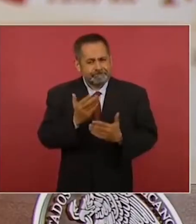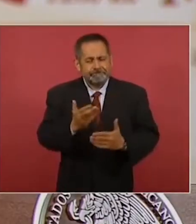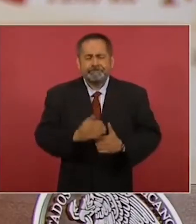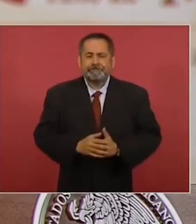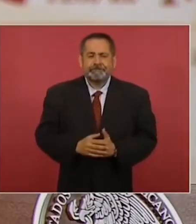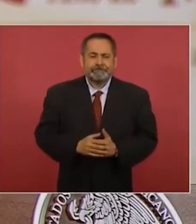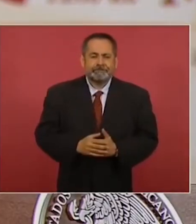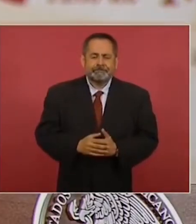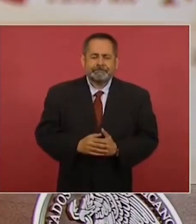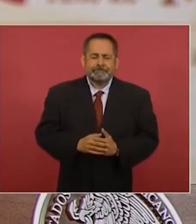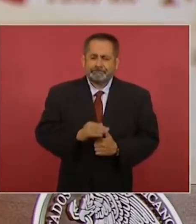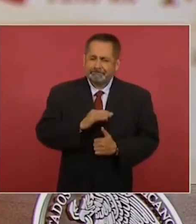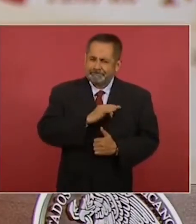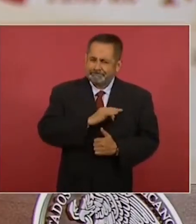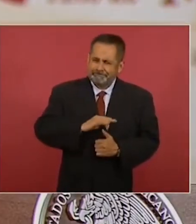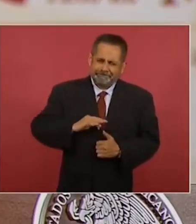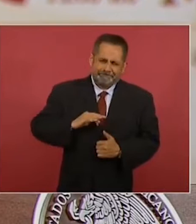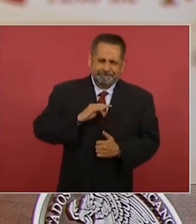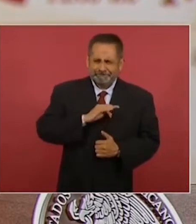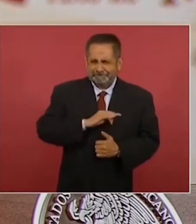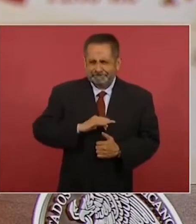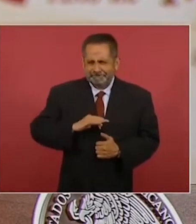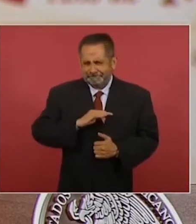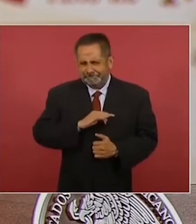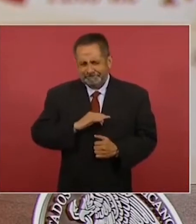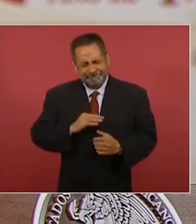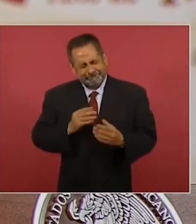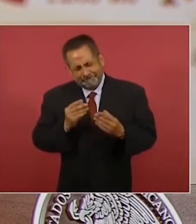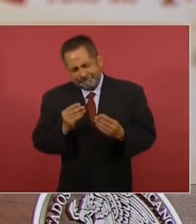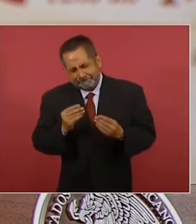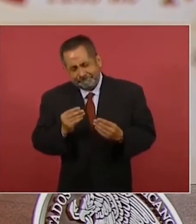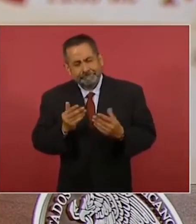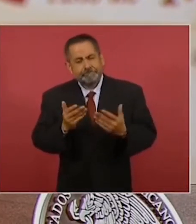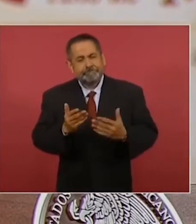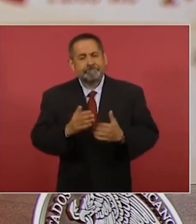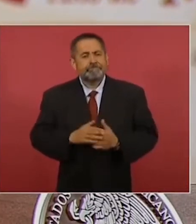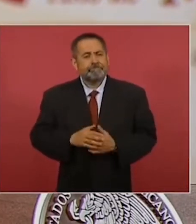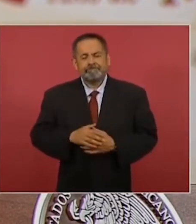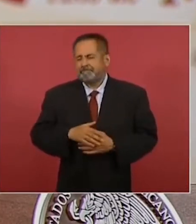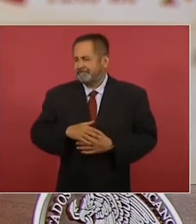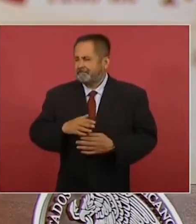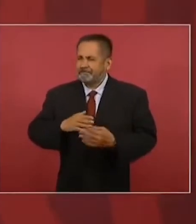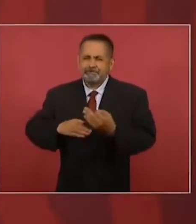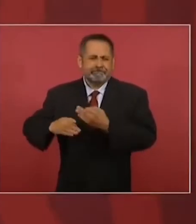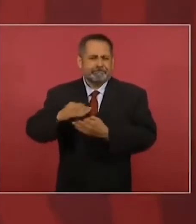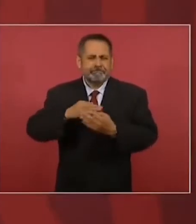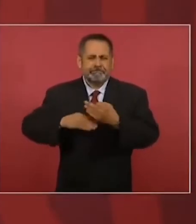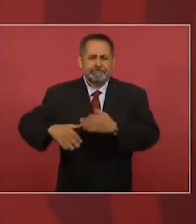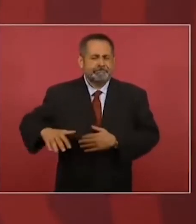Muchas felicidades a todas.